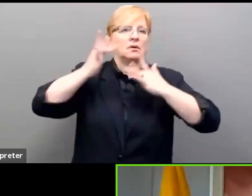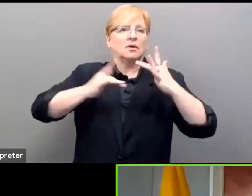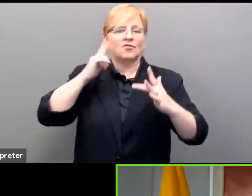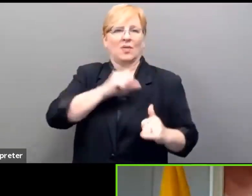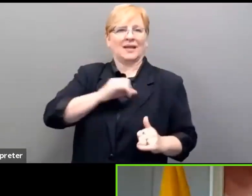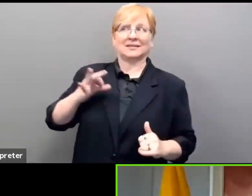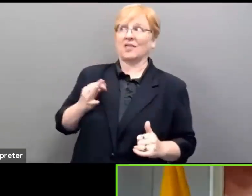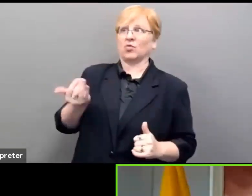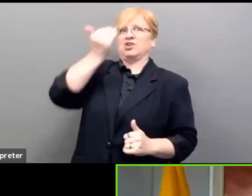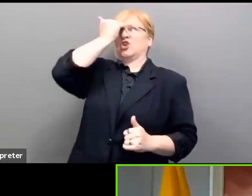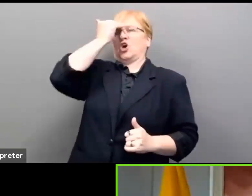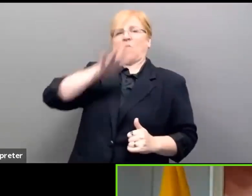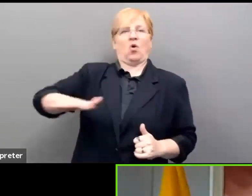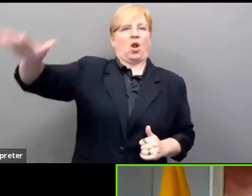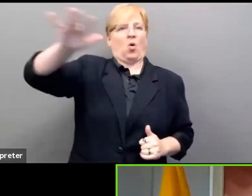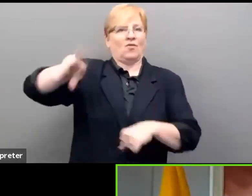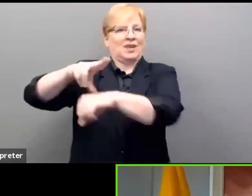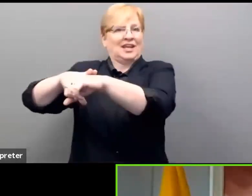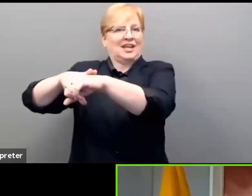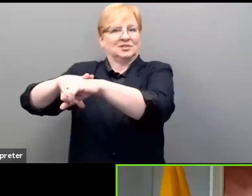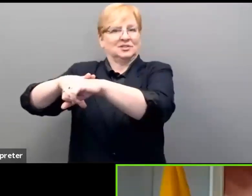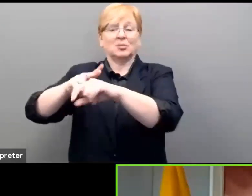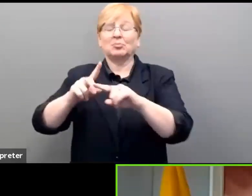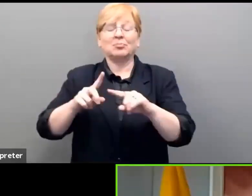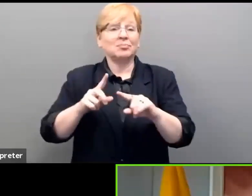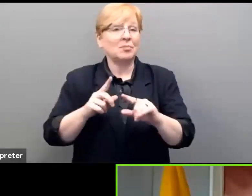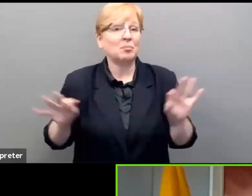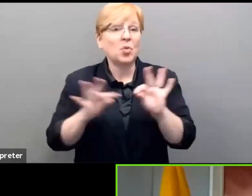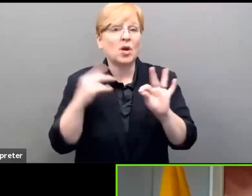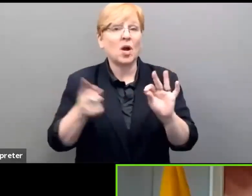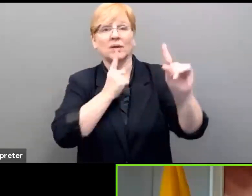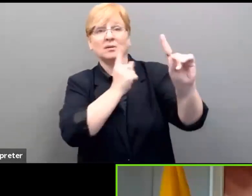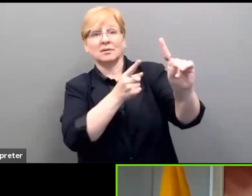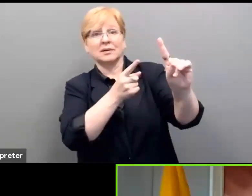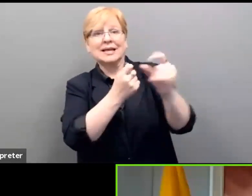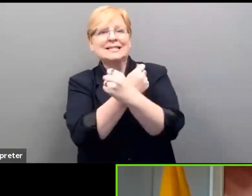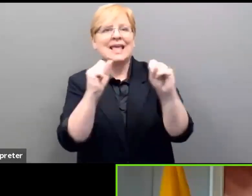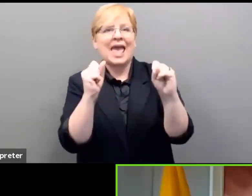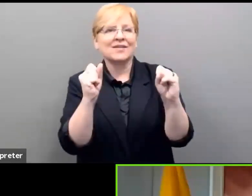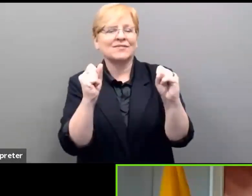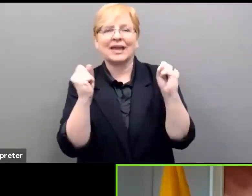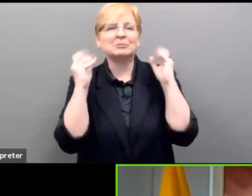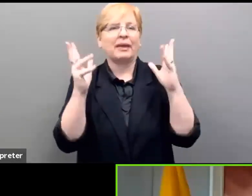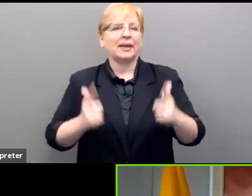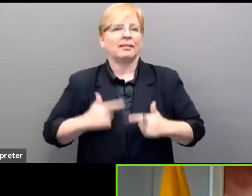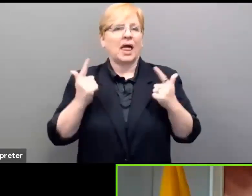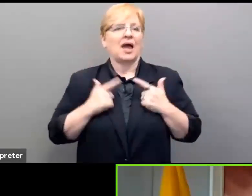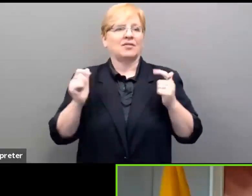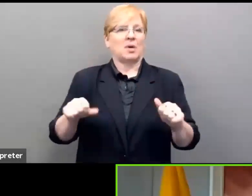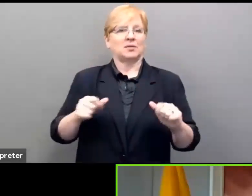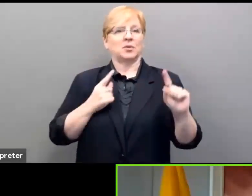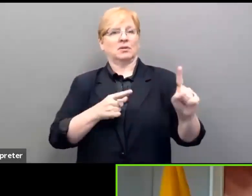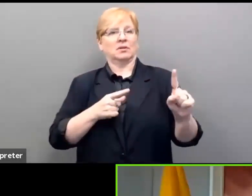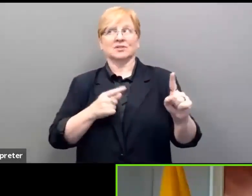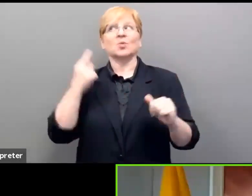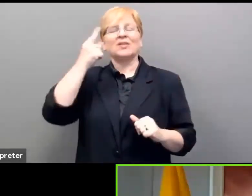tenemos escasez, digo, de enfermeros, de guardias y esta proporción epidémica y estamos